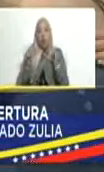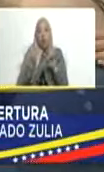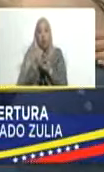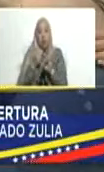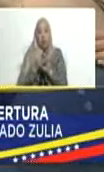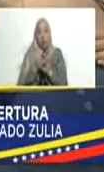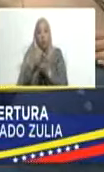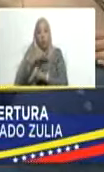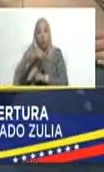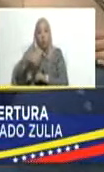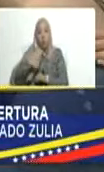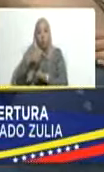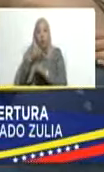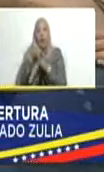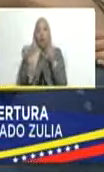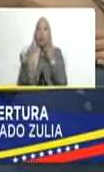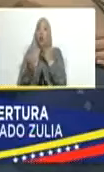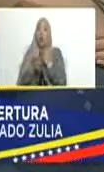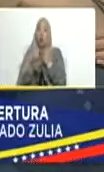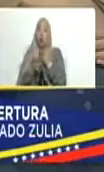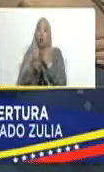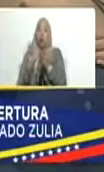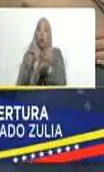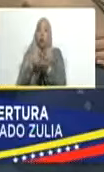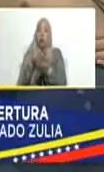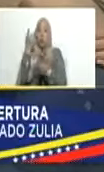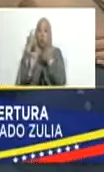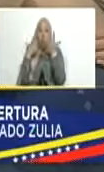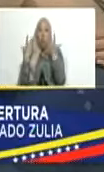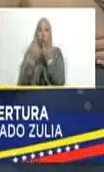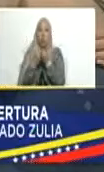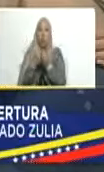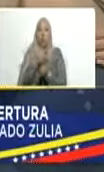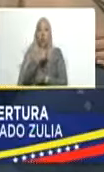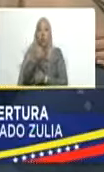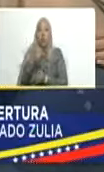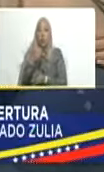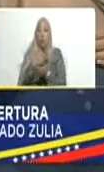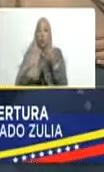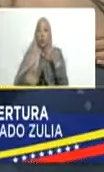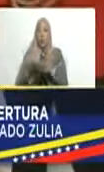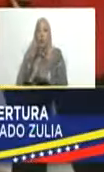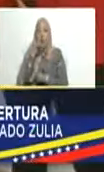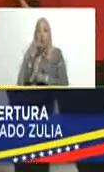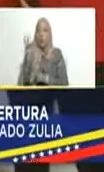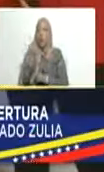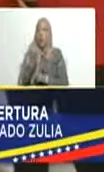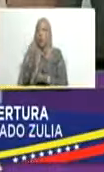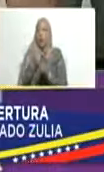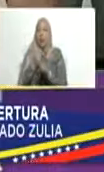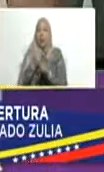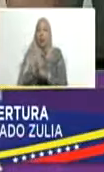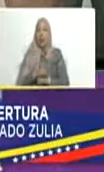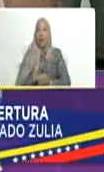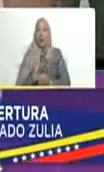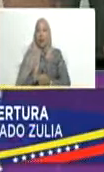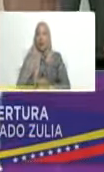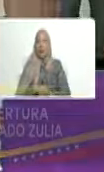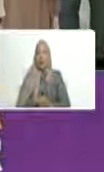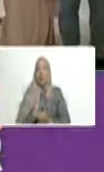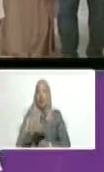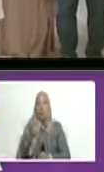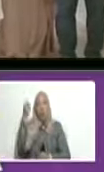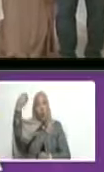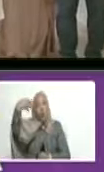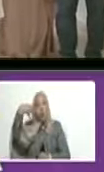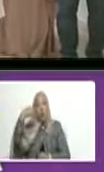independencia que nuestro comandante Chávez siempre nos dejó. Junto por cada latillo, señor presidente, ¡venceremos! Aquí el